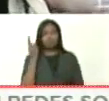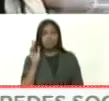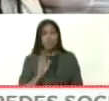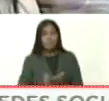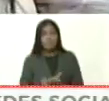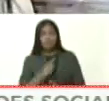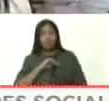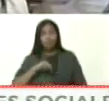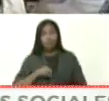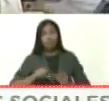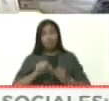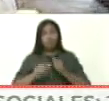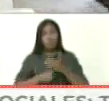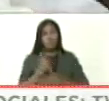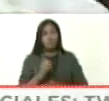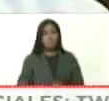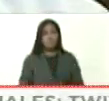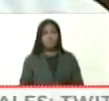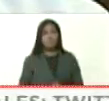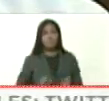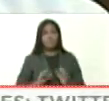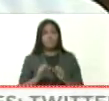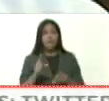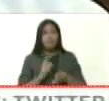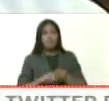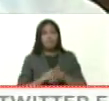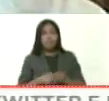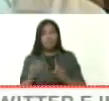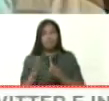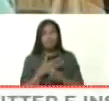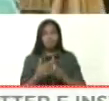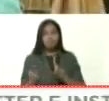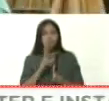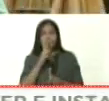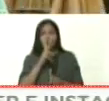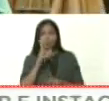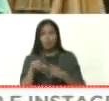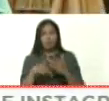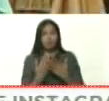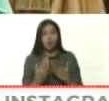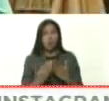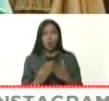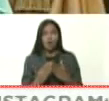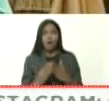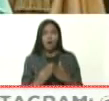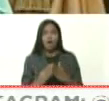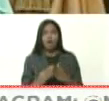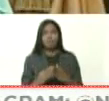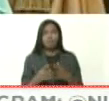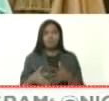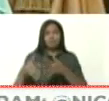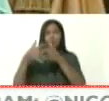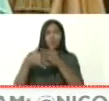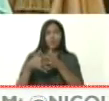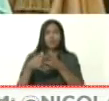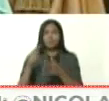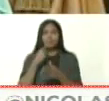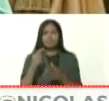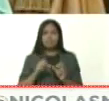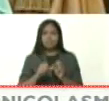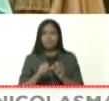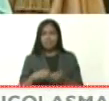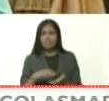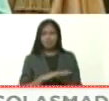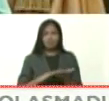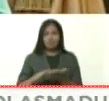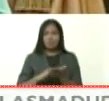que avanzar y en estos tiempos de agresión imperialista tenemos que